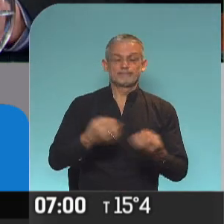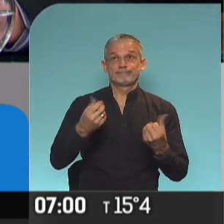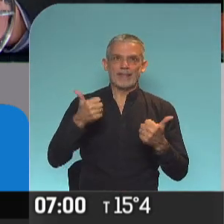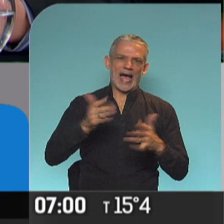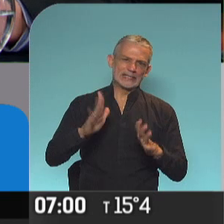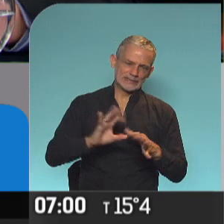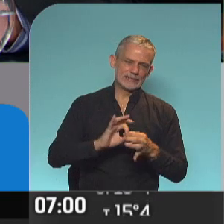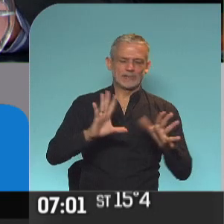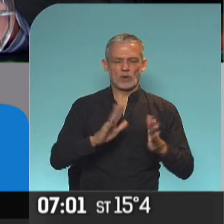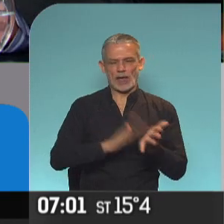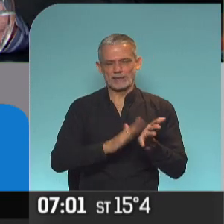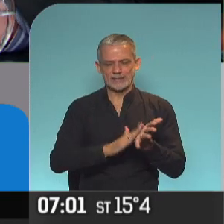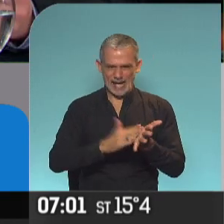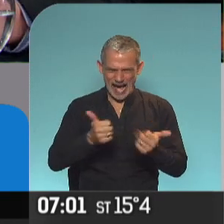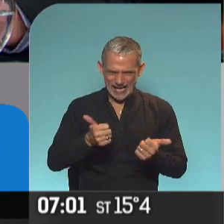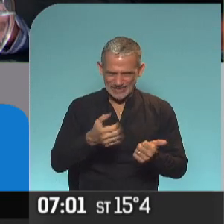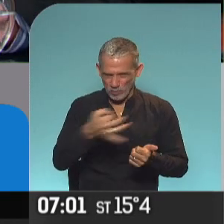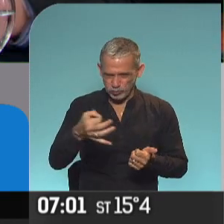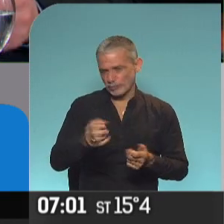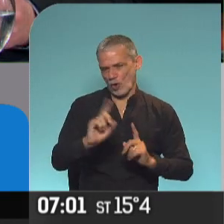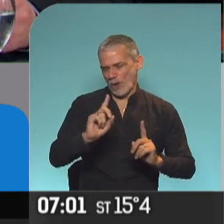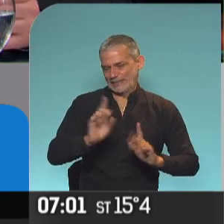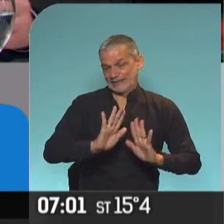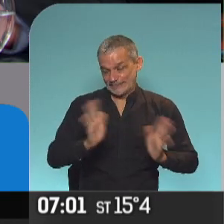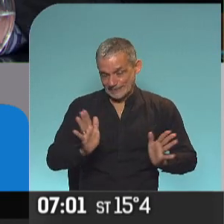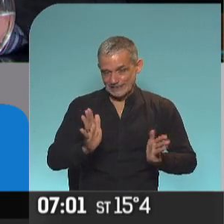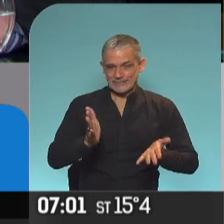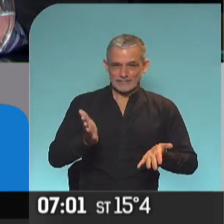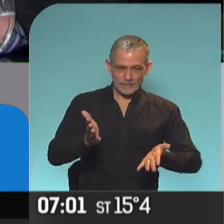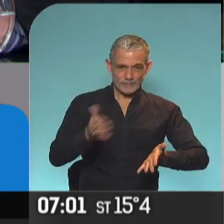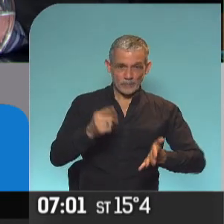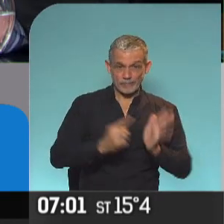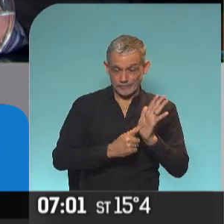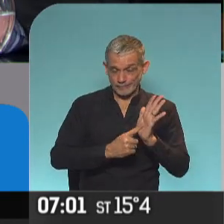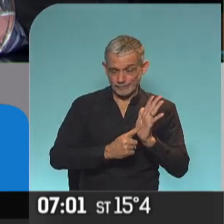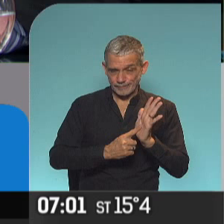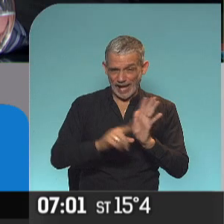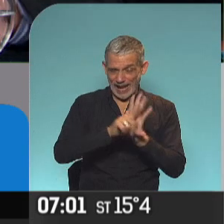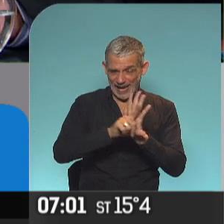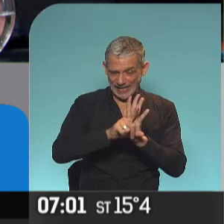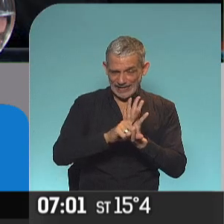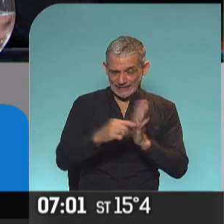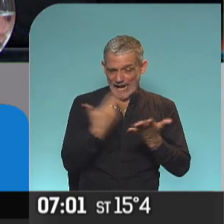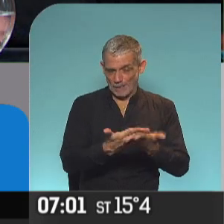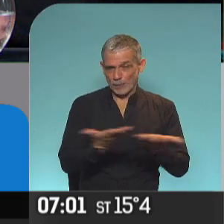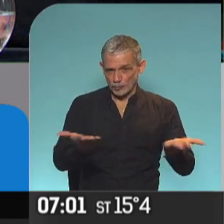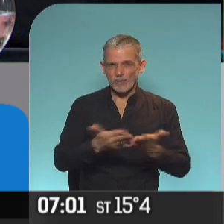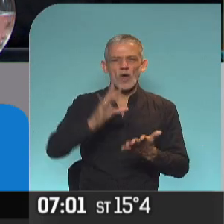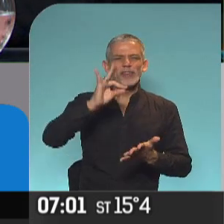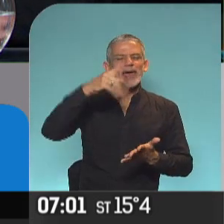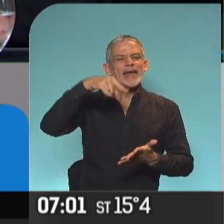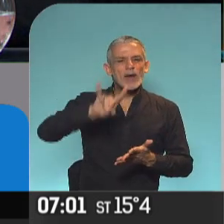ejercicio de la garantía democrática ni de la institucionalidad, más allá de que están contemplados en la legislación. Ahora, si el